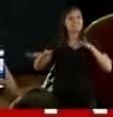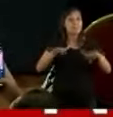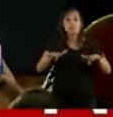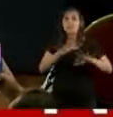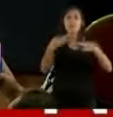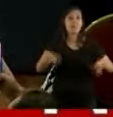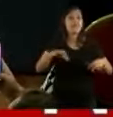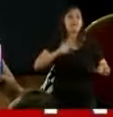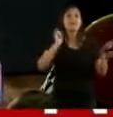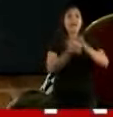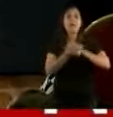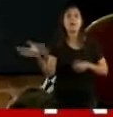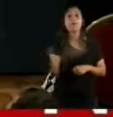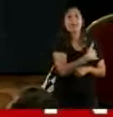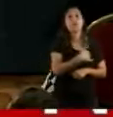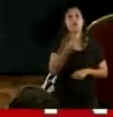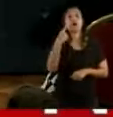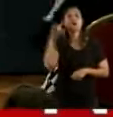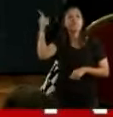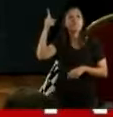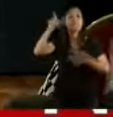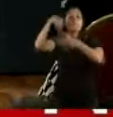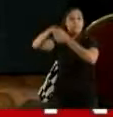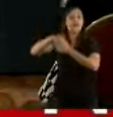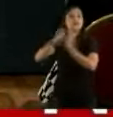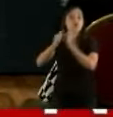un nuevo momento para la vida de Rosario. Muchas gracias.